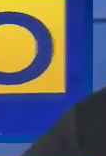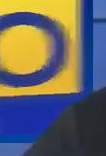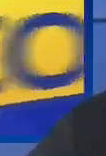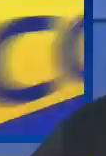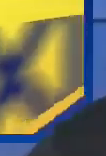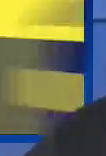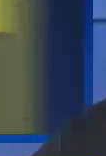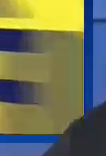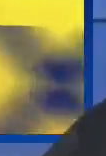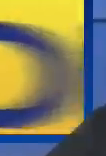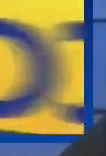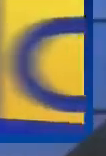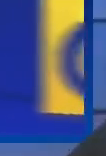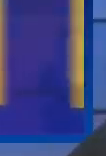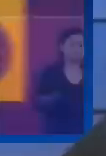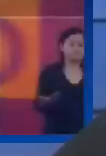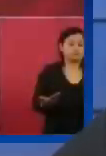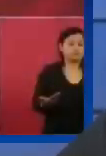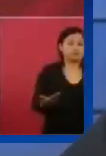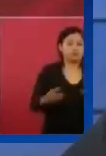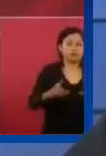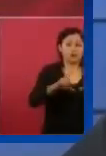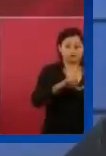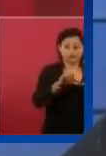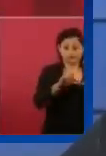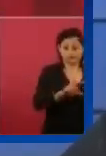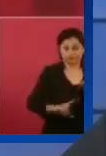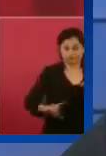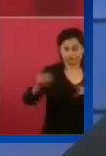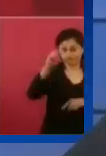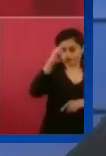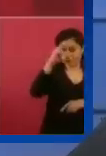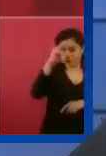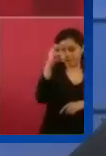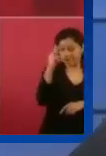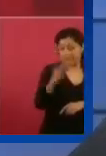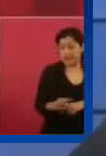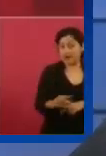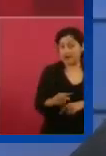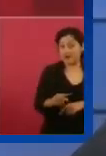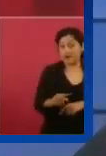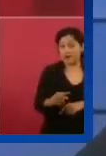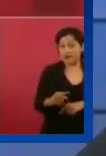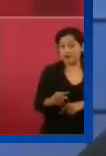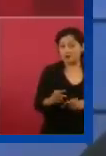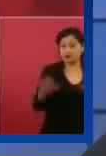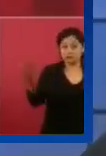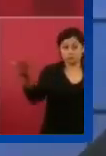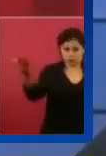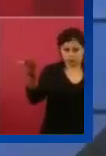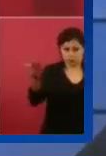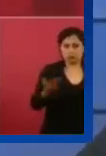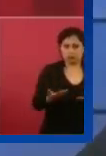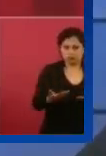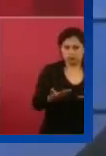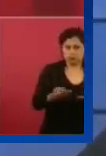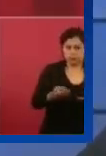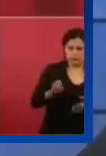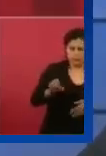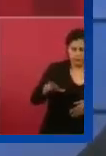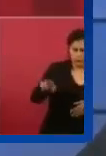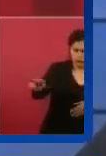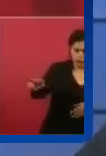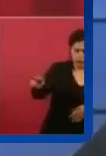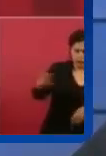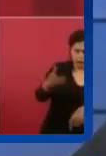Enfrentó a Joe Biden, le hizo un llamado. ¿A qué? Pues a que se le dé el trato correcto a este